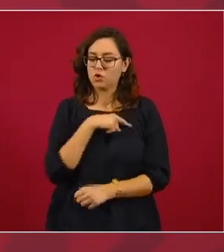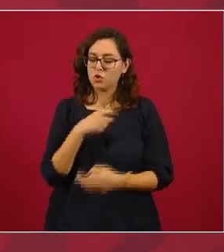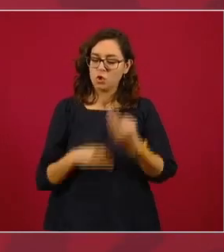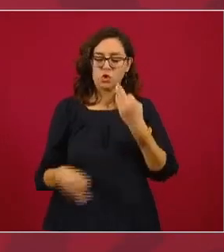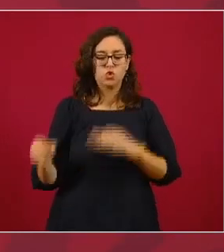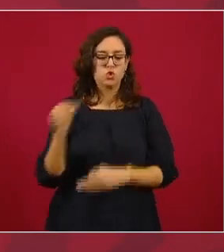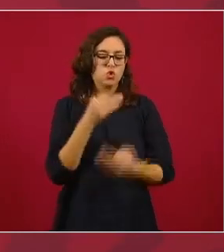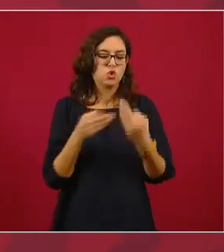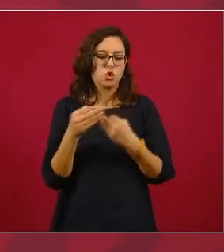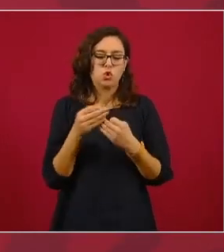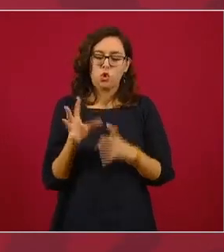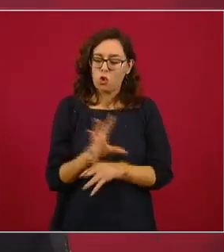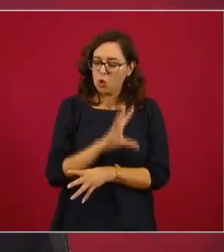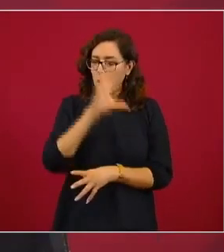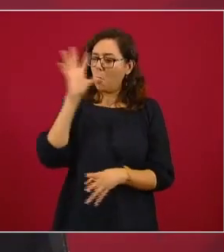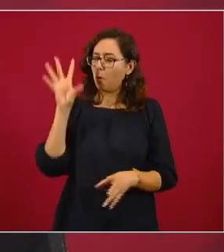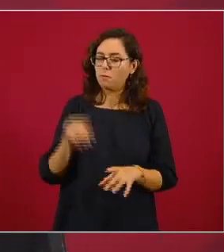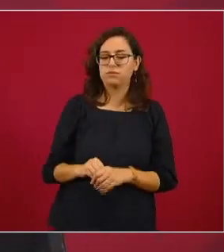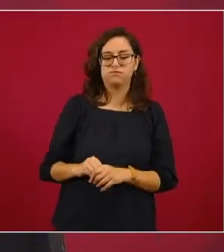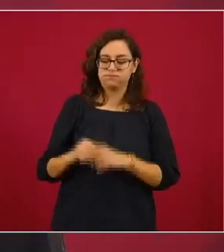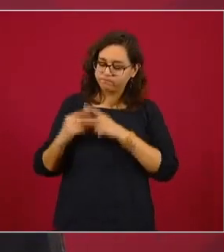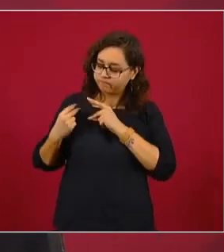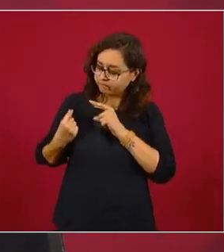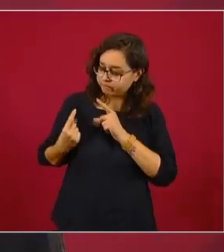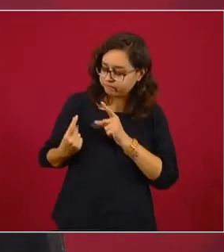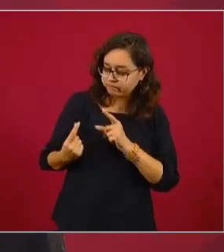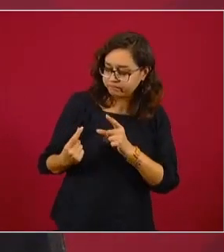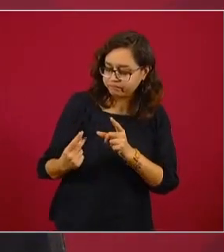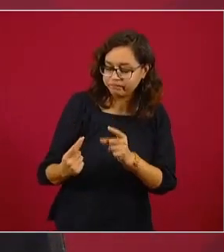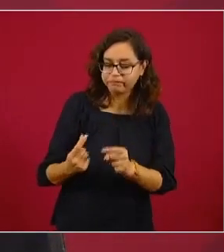que ha estado